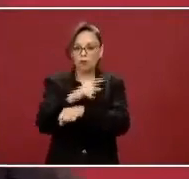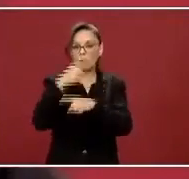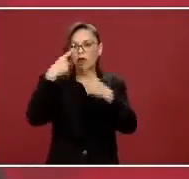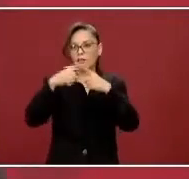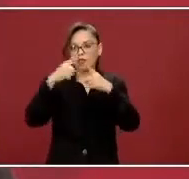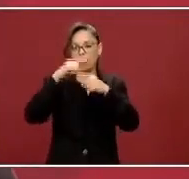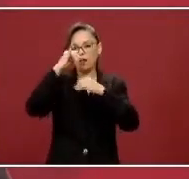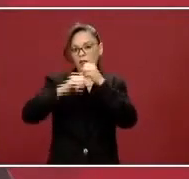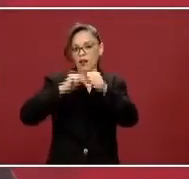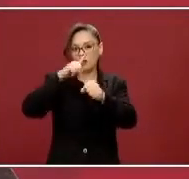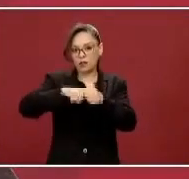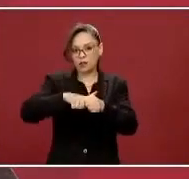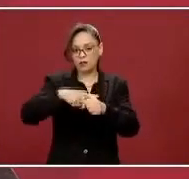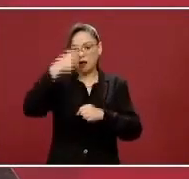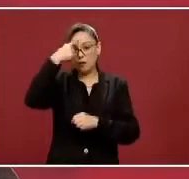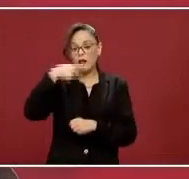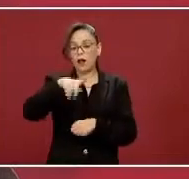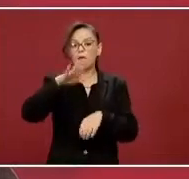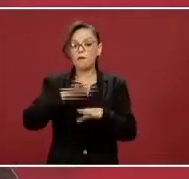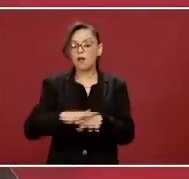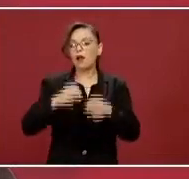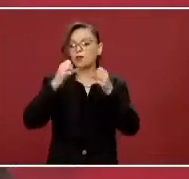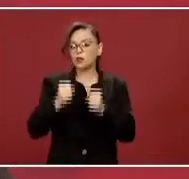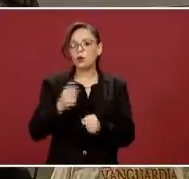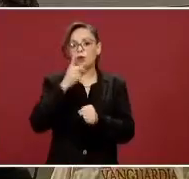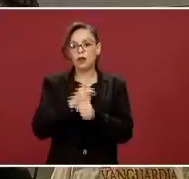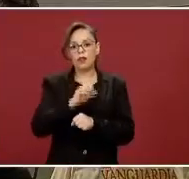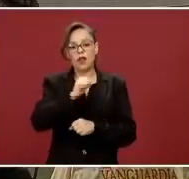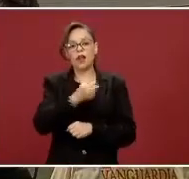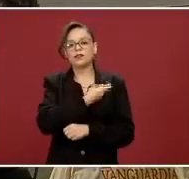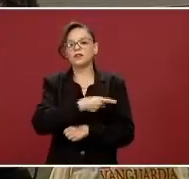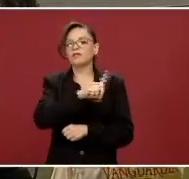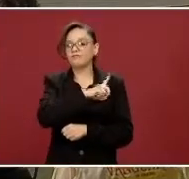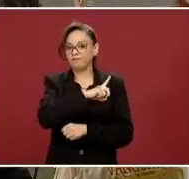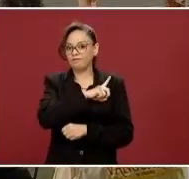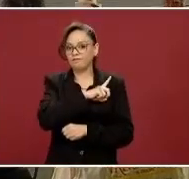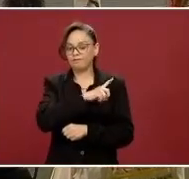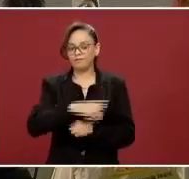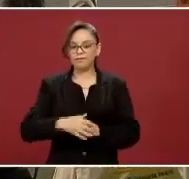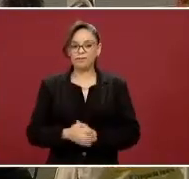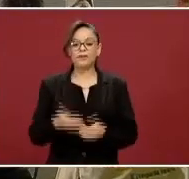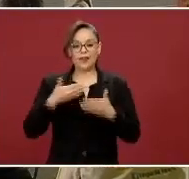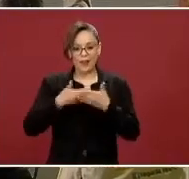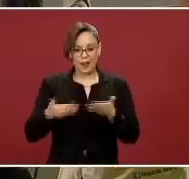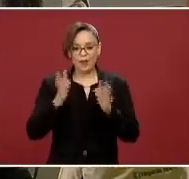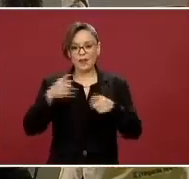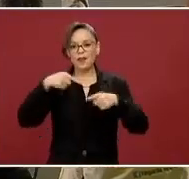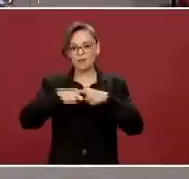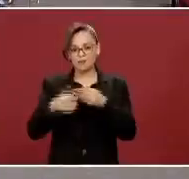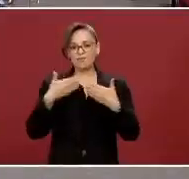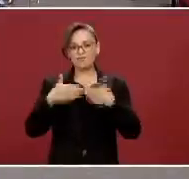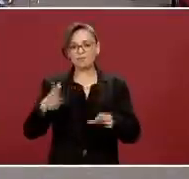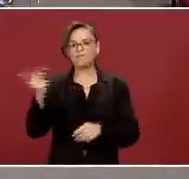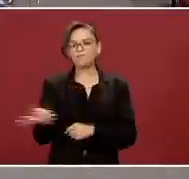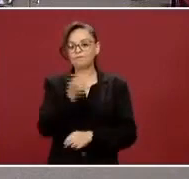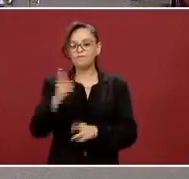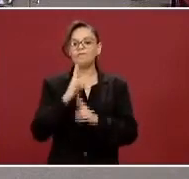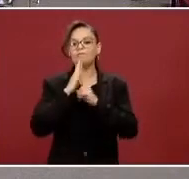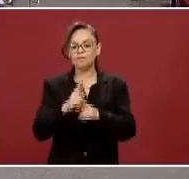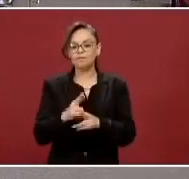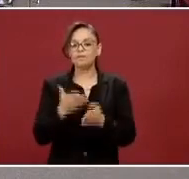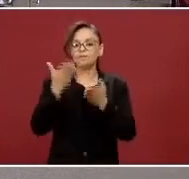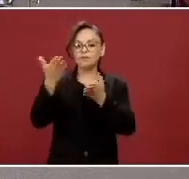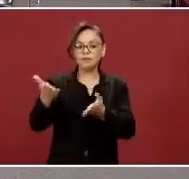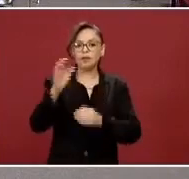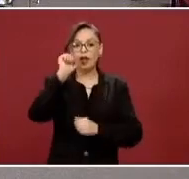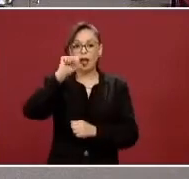este aumento de la seguridad sanitaria. Ahora sí, preguntas y respuestas. Vamos a empezar en la primera fila. Ángeles,